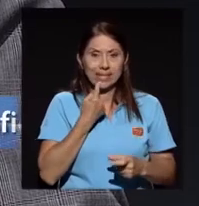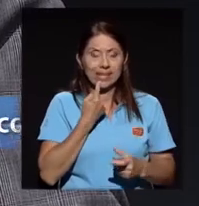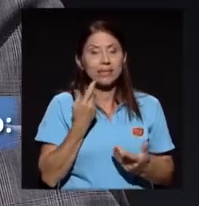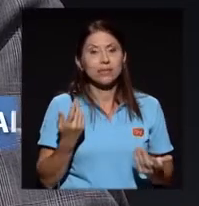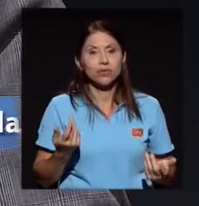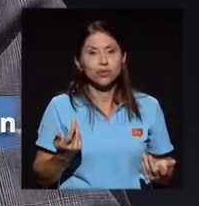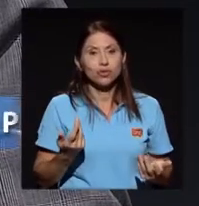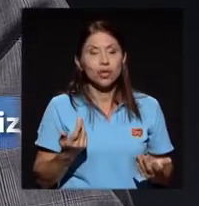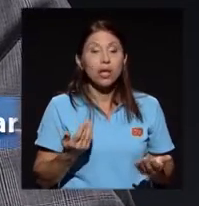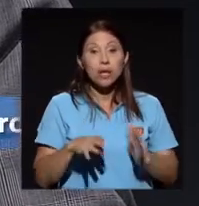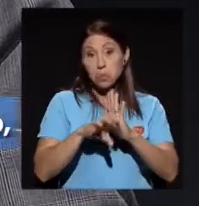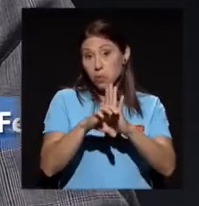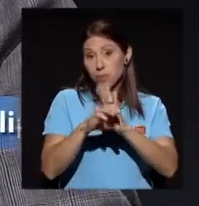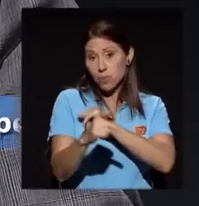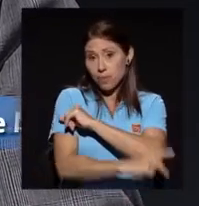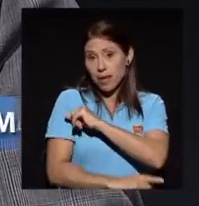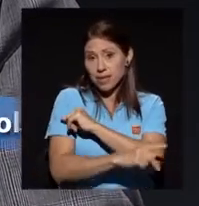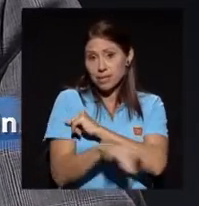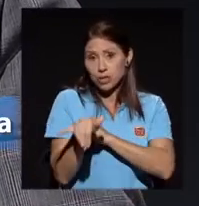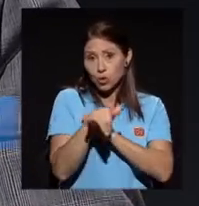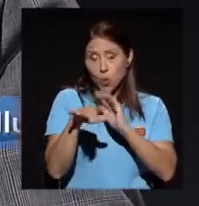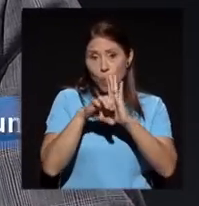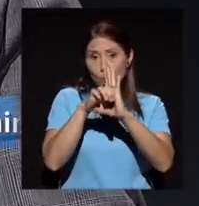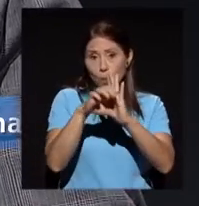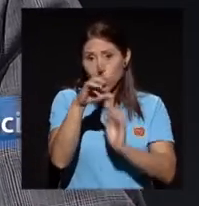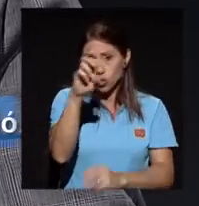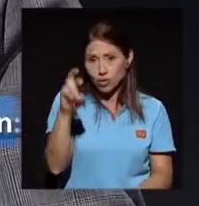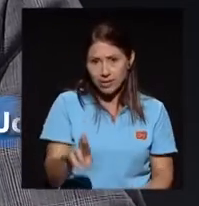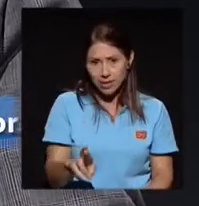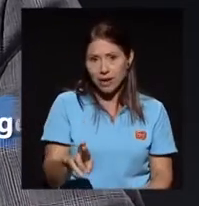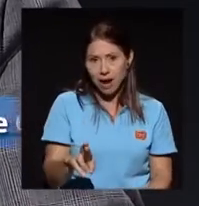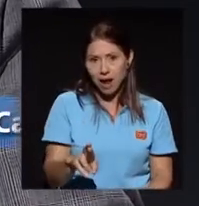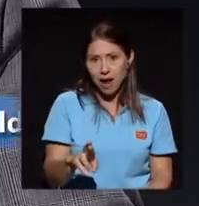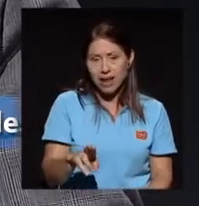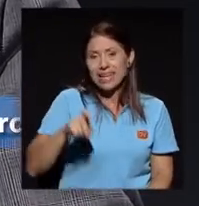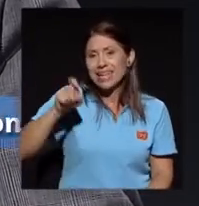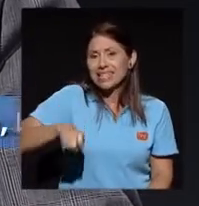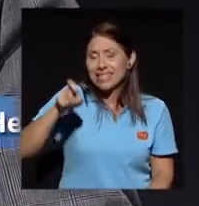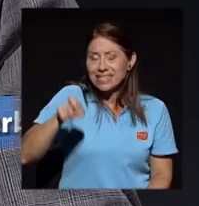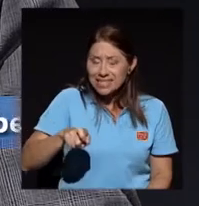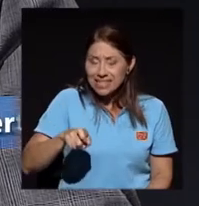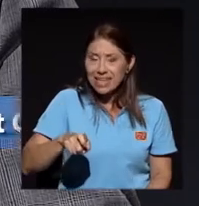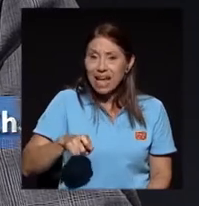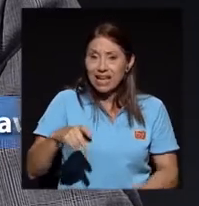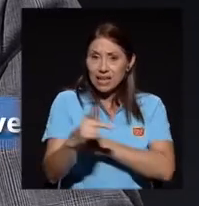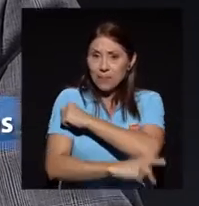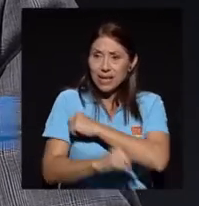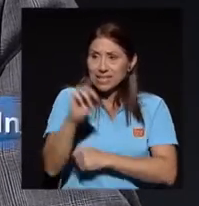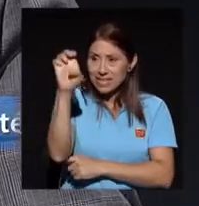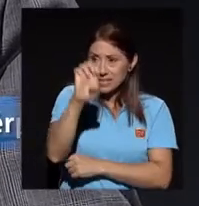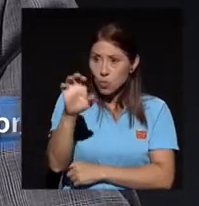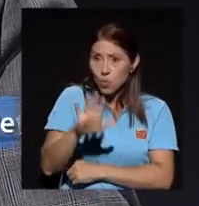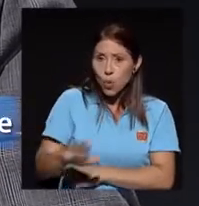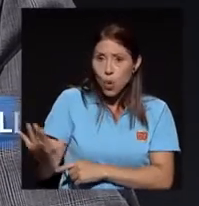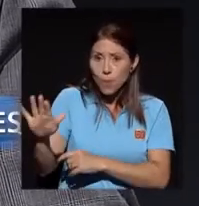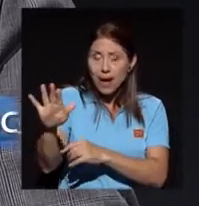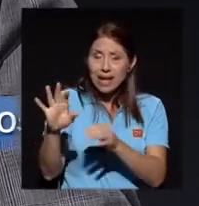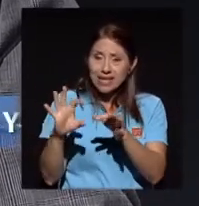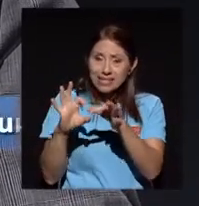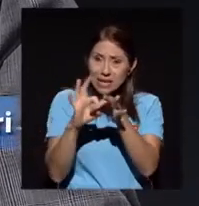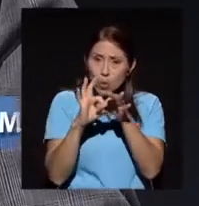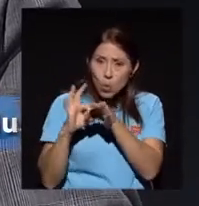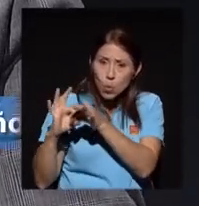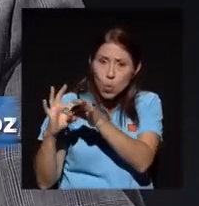países como costa rica mucho más que antes necesitan de una europa unida de una europa